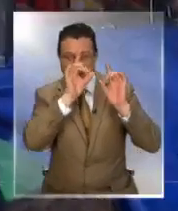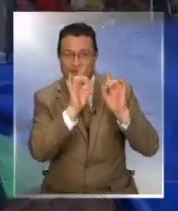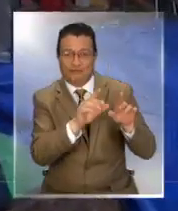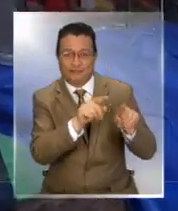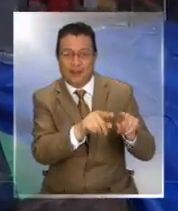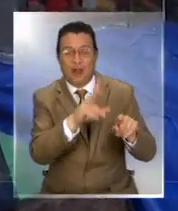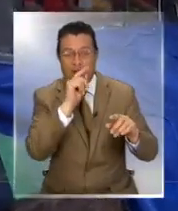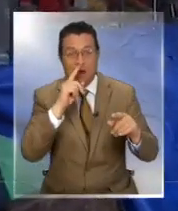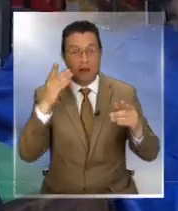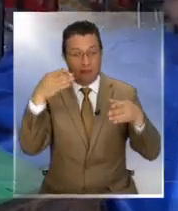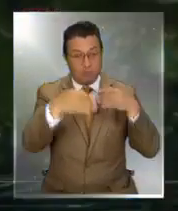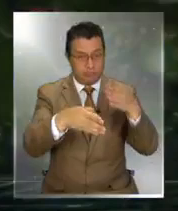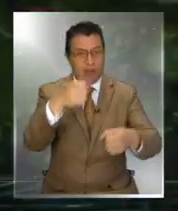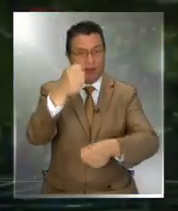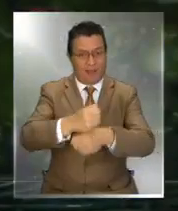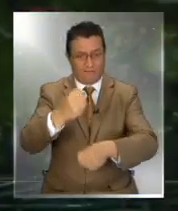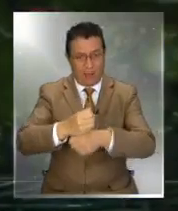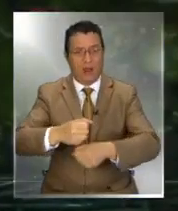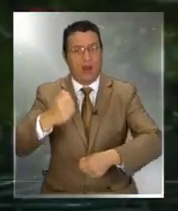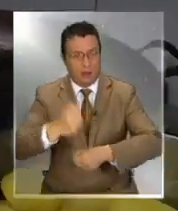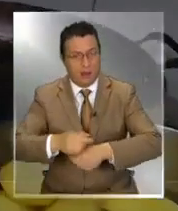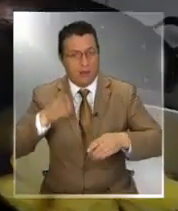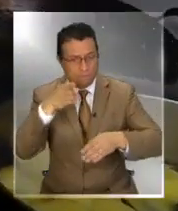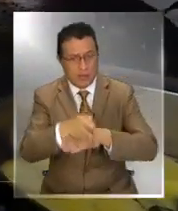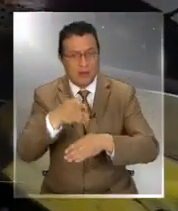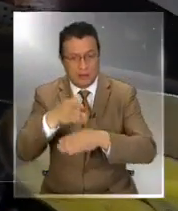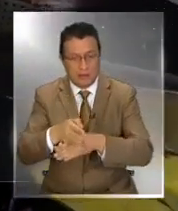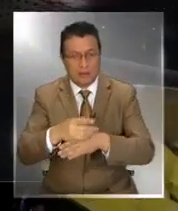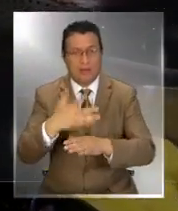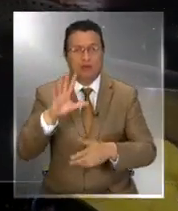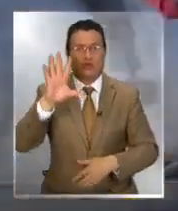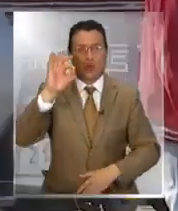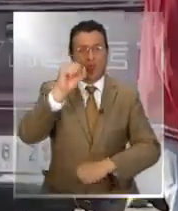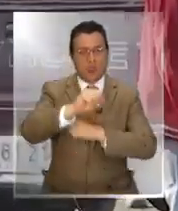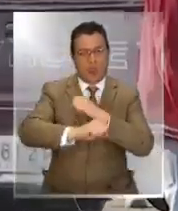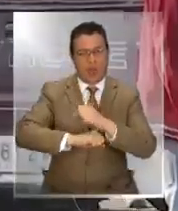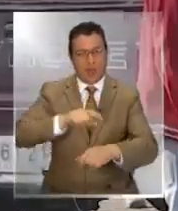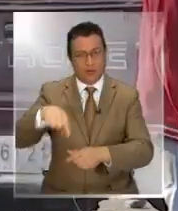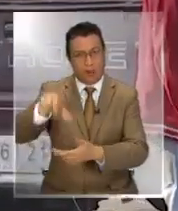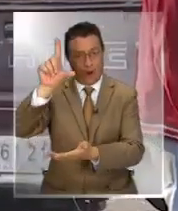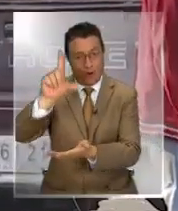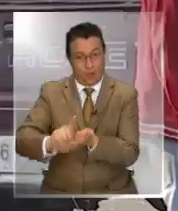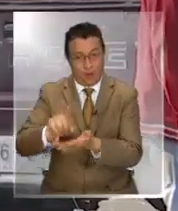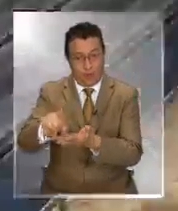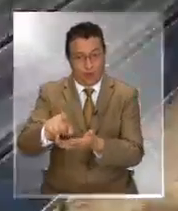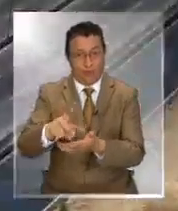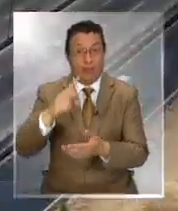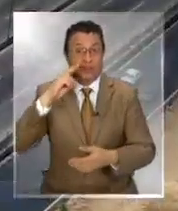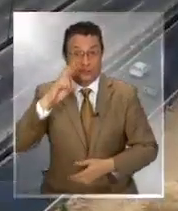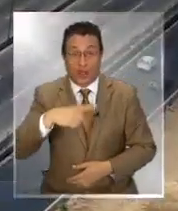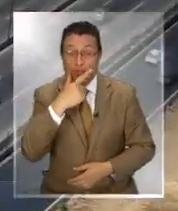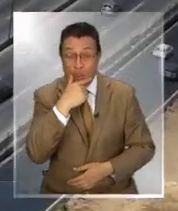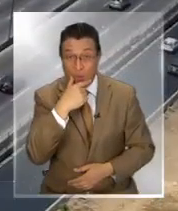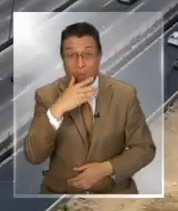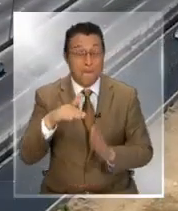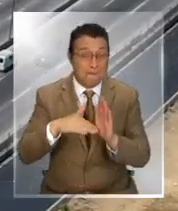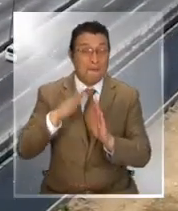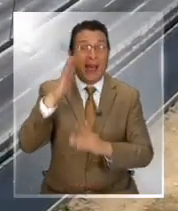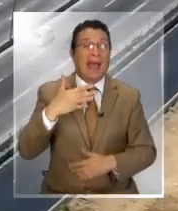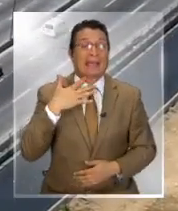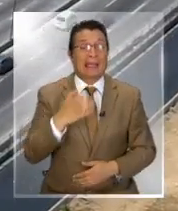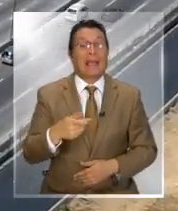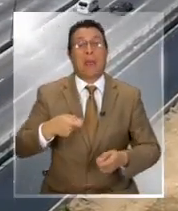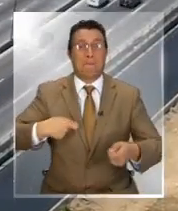aportada por la gente que trabaja y lo visita. Medio siglo de un lugar que sin duda es mucho más que un mercado.